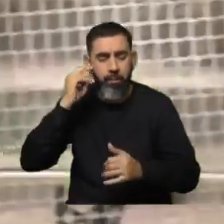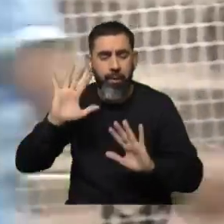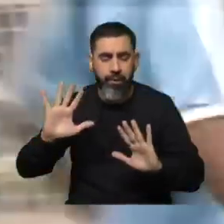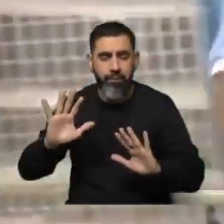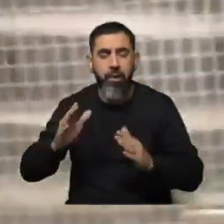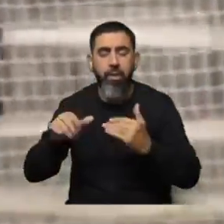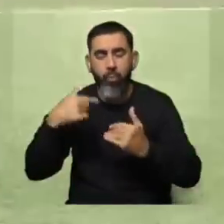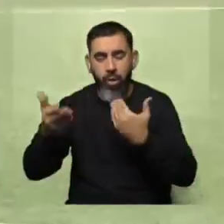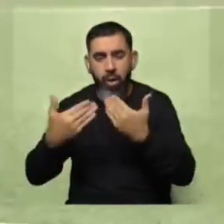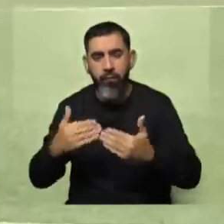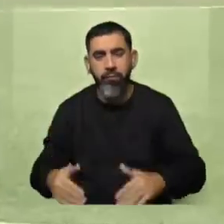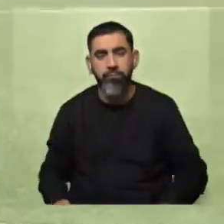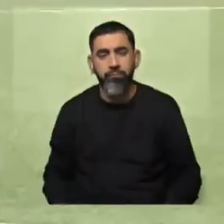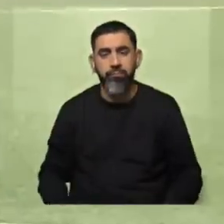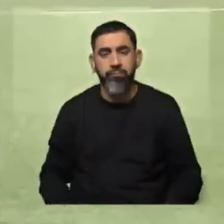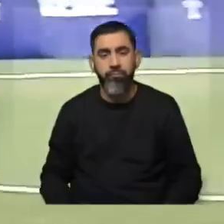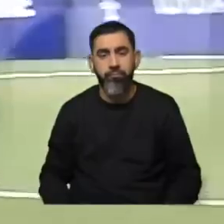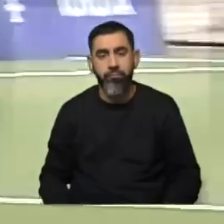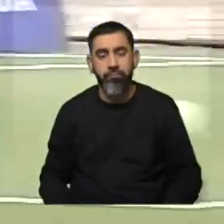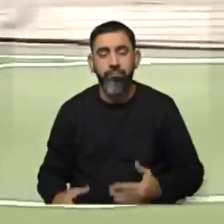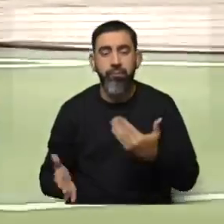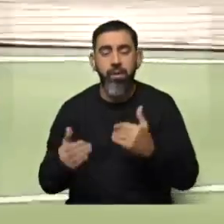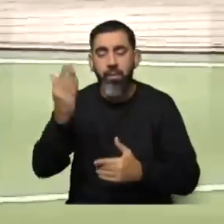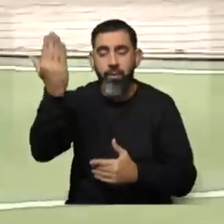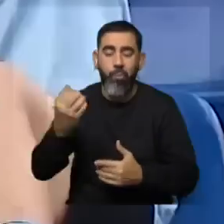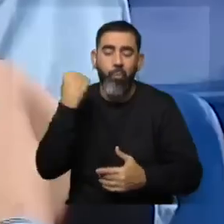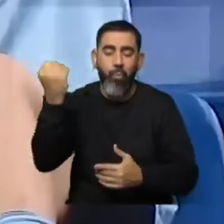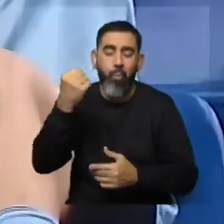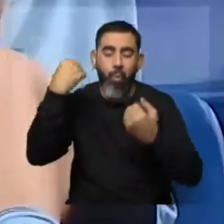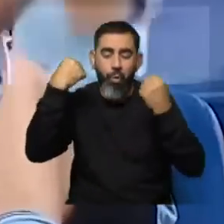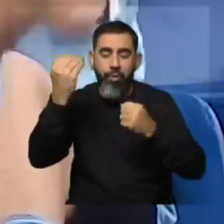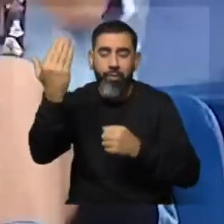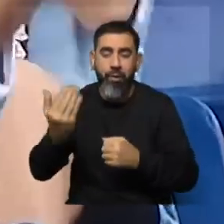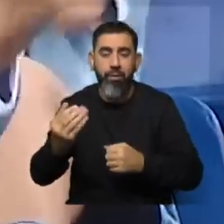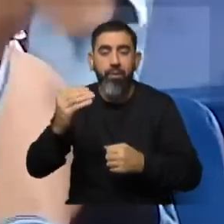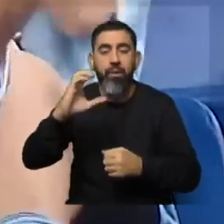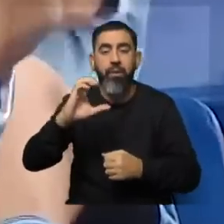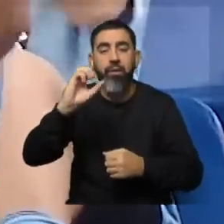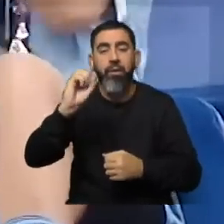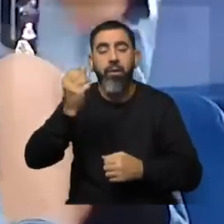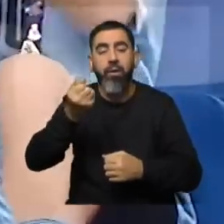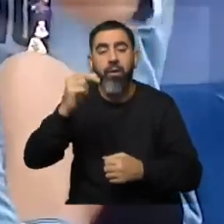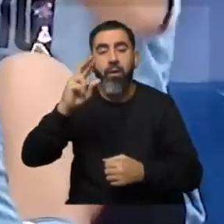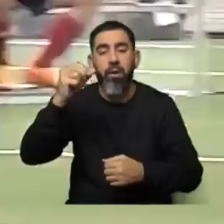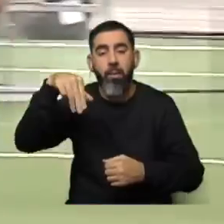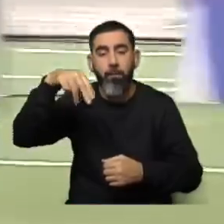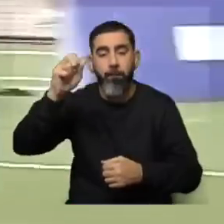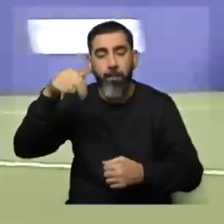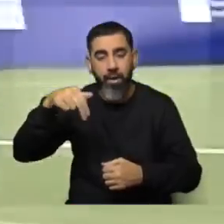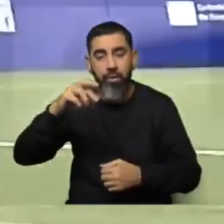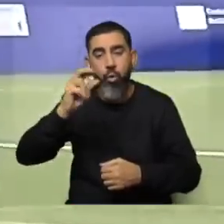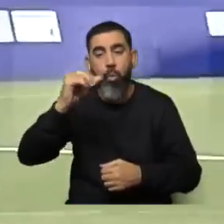ahora vamos a conversar pero vamos a conversar con las protagonistas lo más importante estamos con Carmen Romina con Lucía y con Lucía